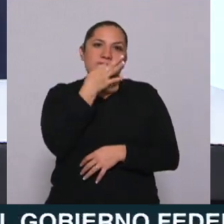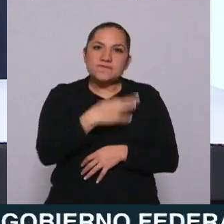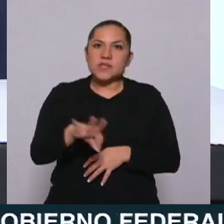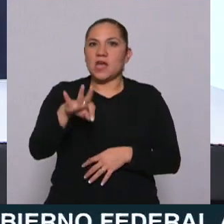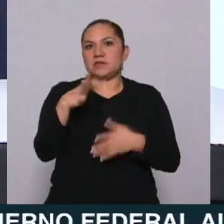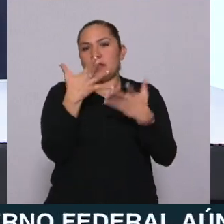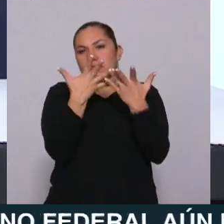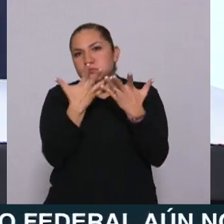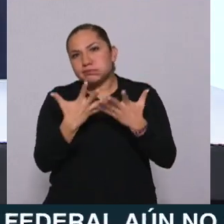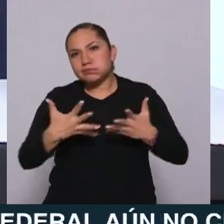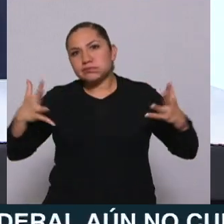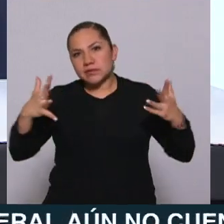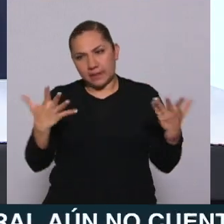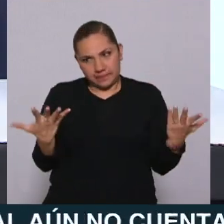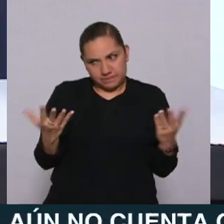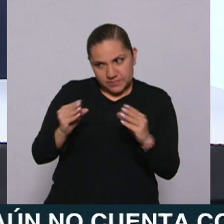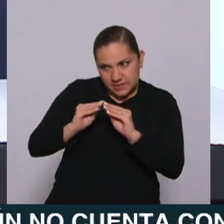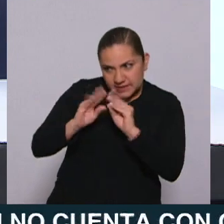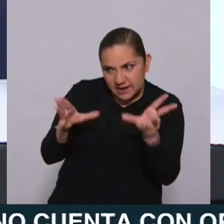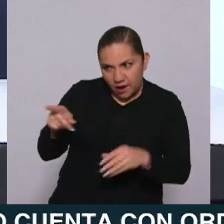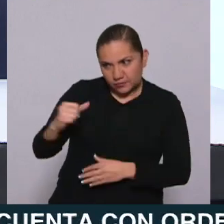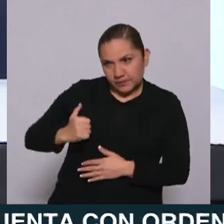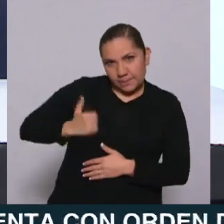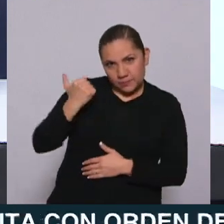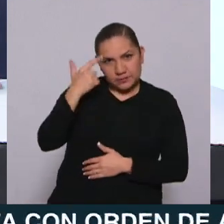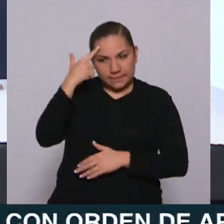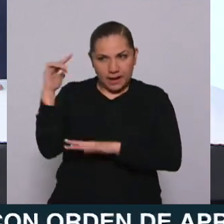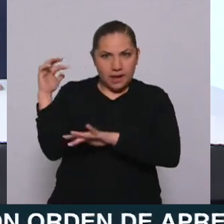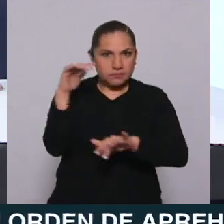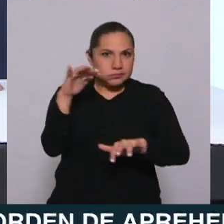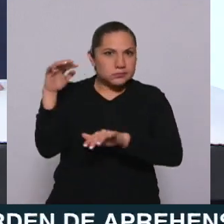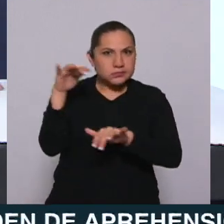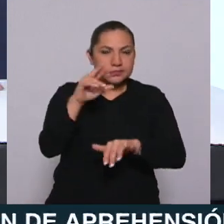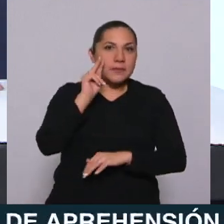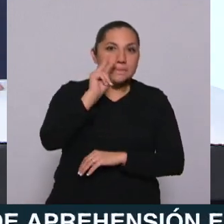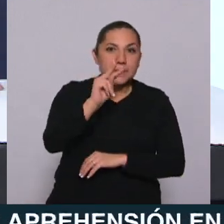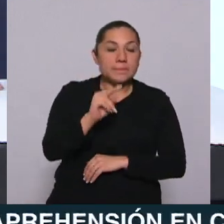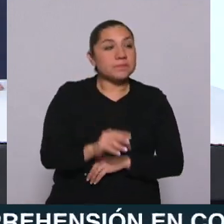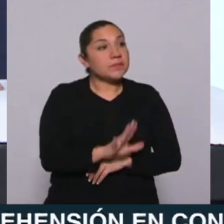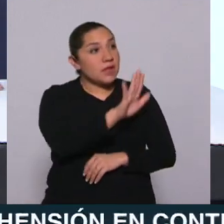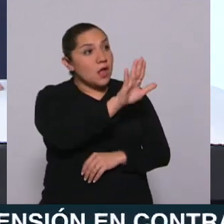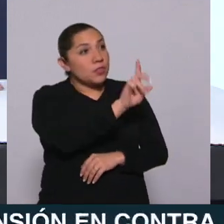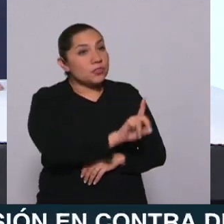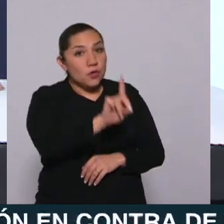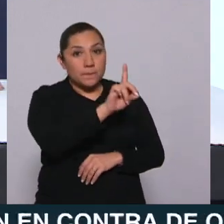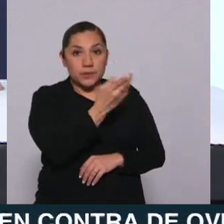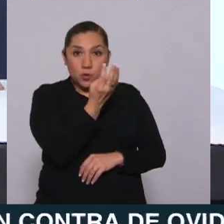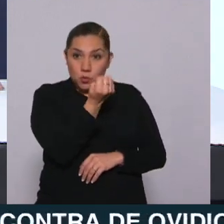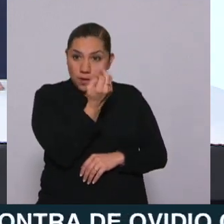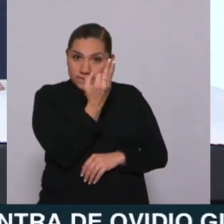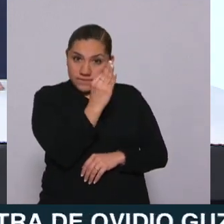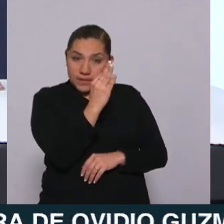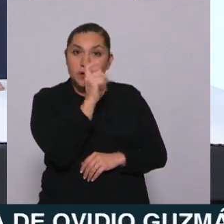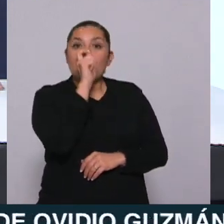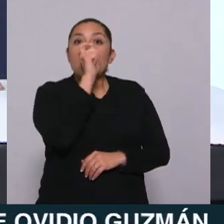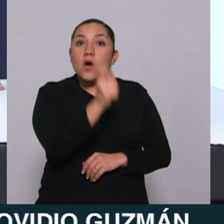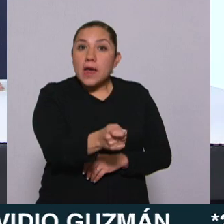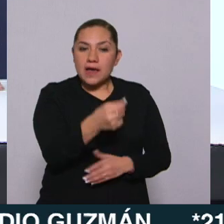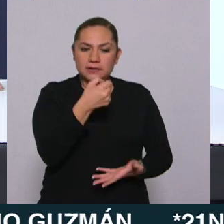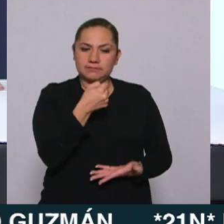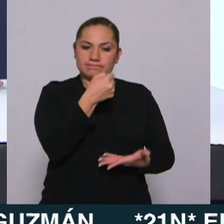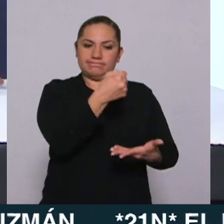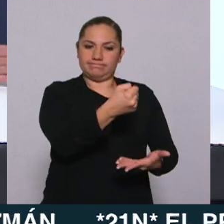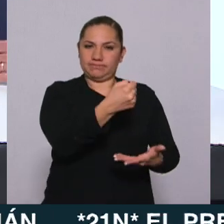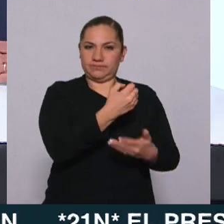los detalles. Tienes favoritos, por supuesto. Favoritos para, pues el domingo 9 de febrero, la ceremonia de entrega del